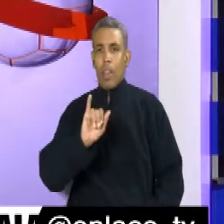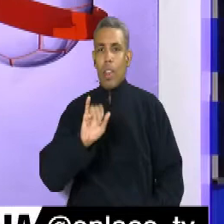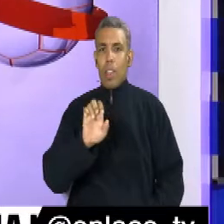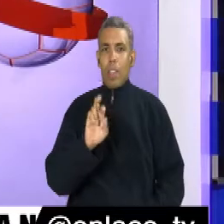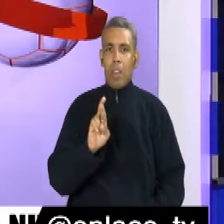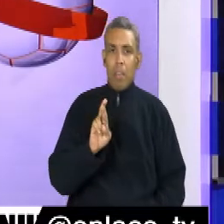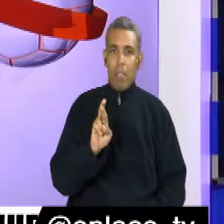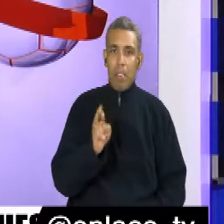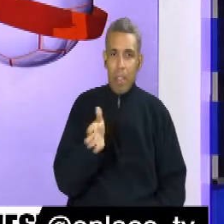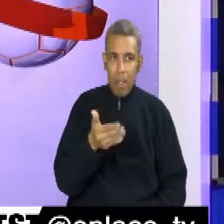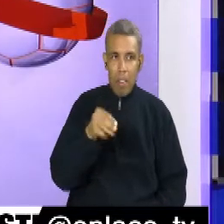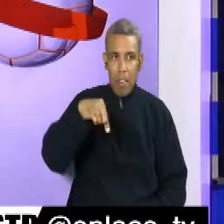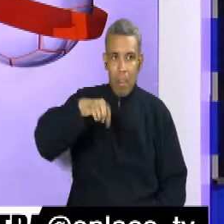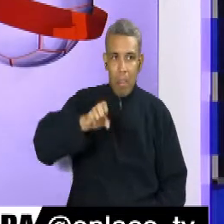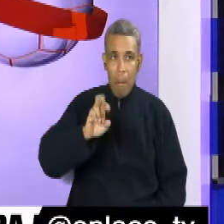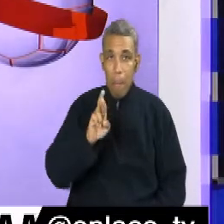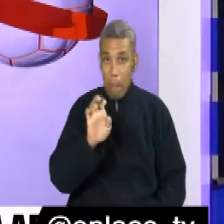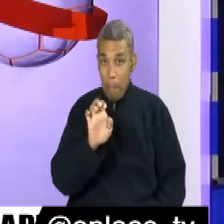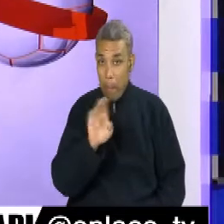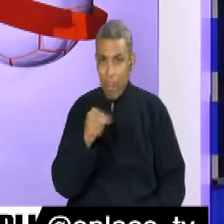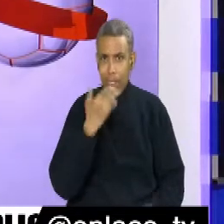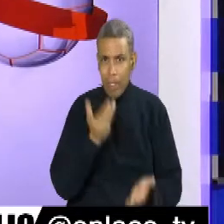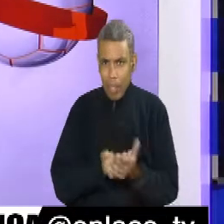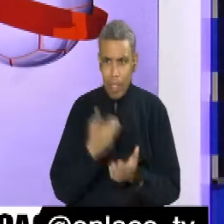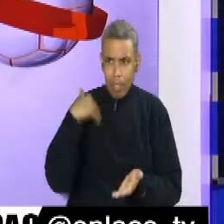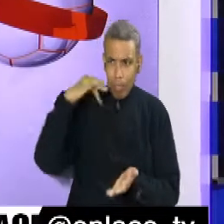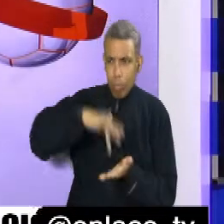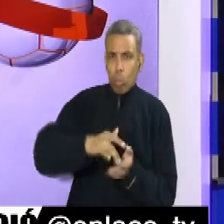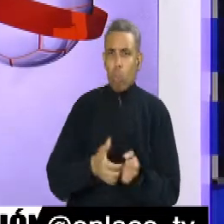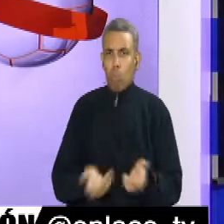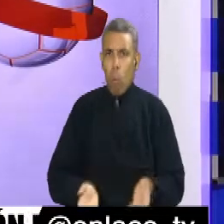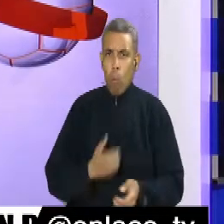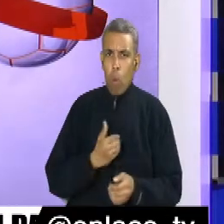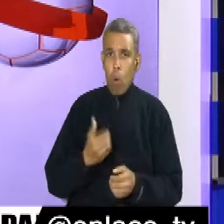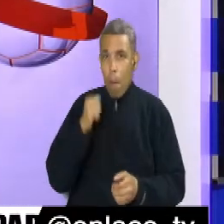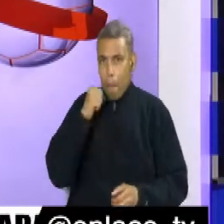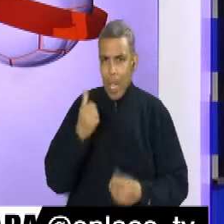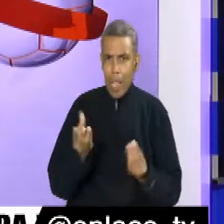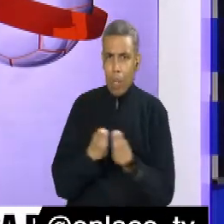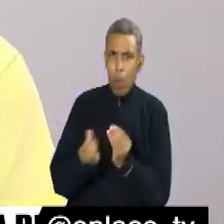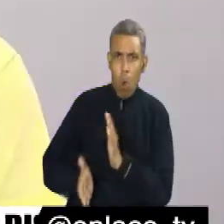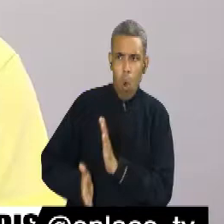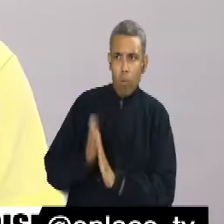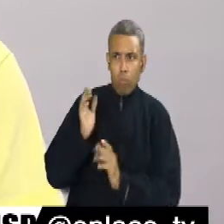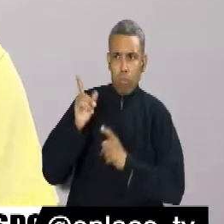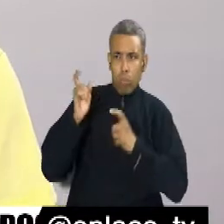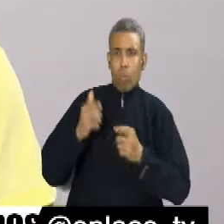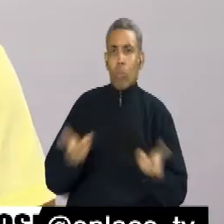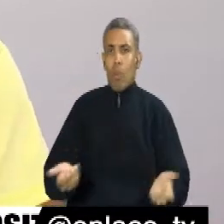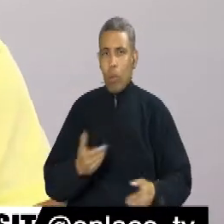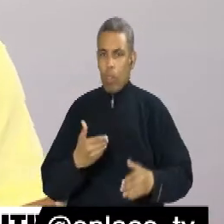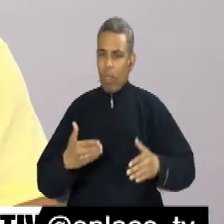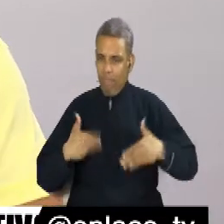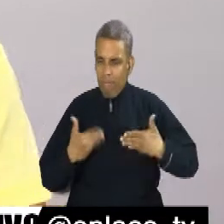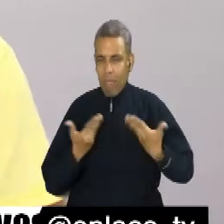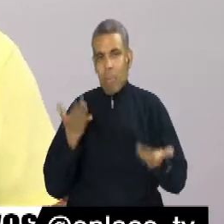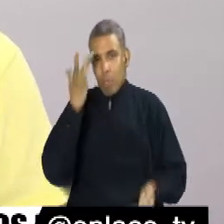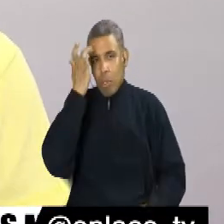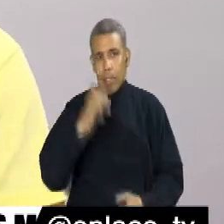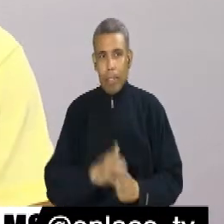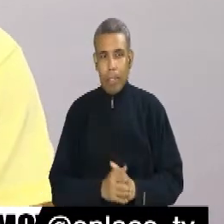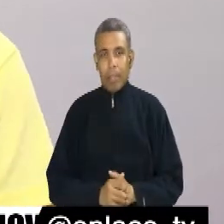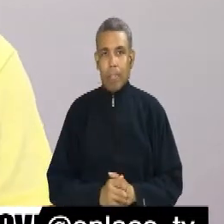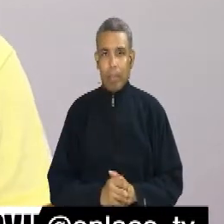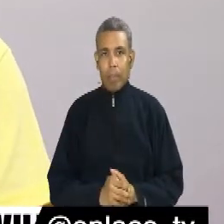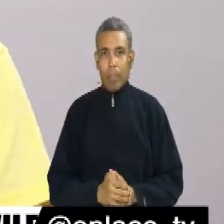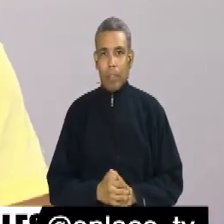de Canotaje. Javier, bienvenido a Enlace Noticias. ¿Y qué representa este viaje para la delegación? Bueno, vamos para la ciudad de Neiva para